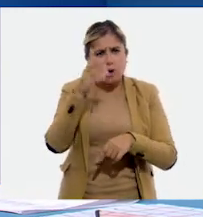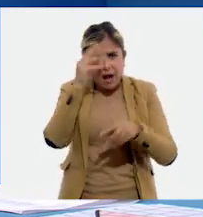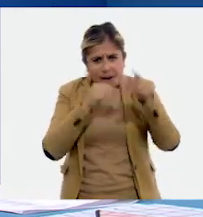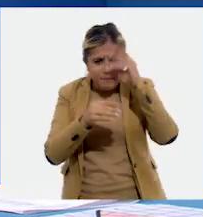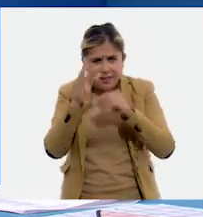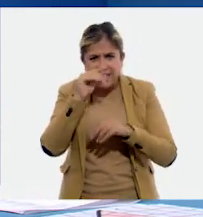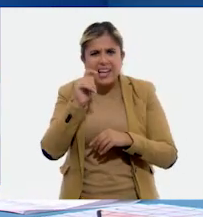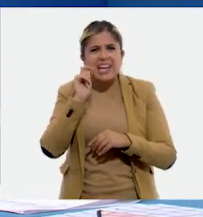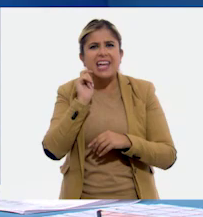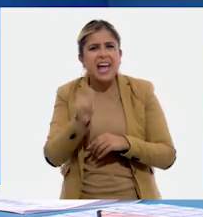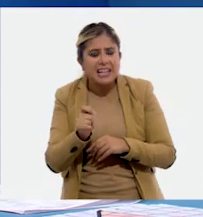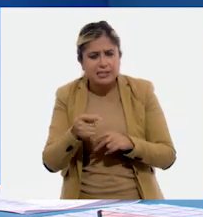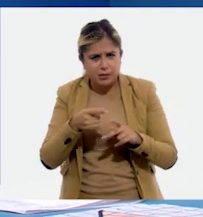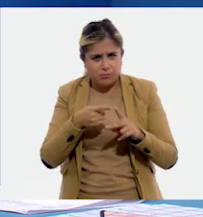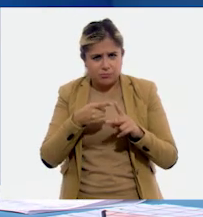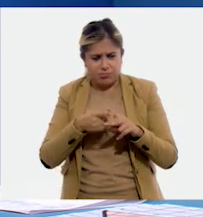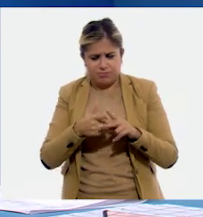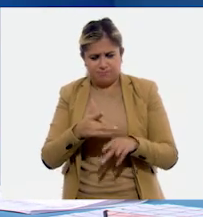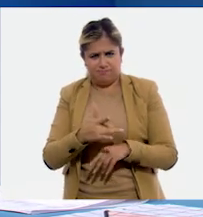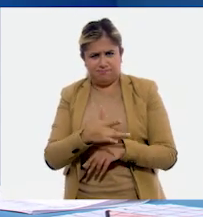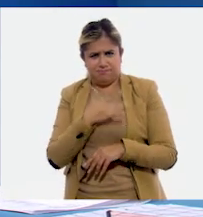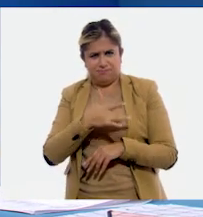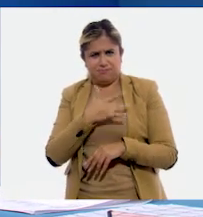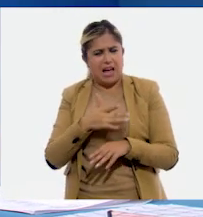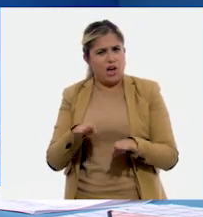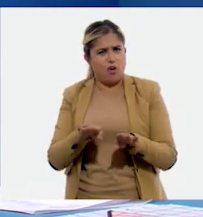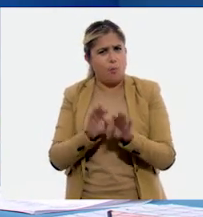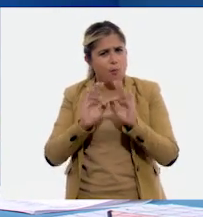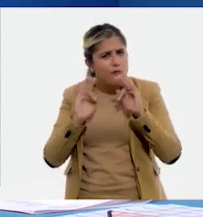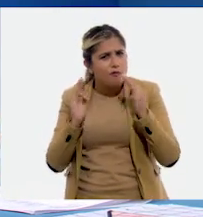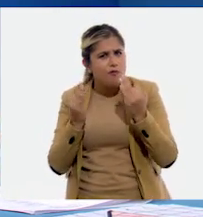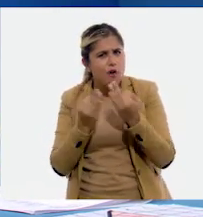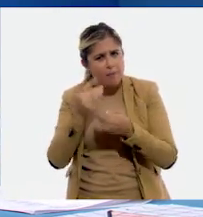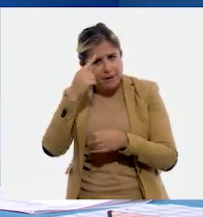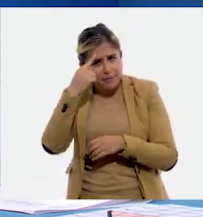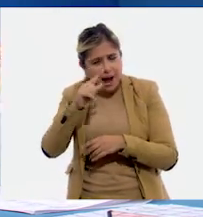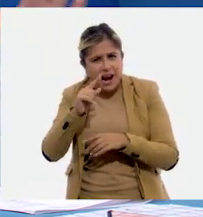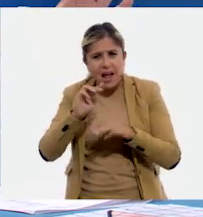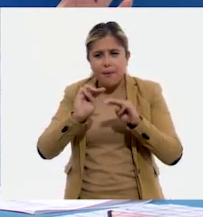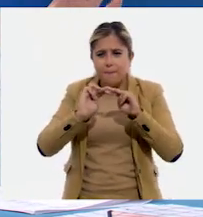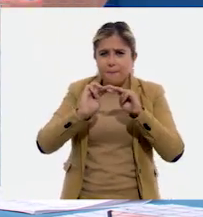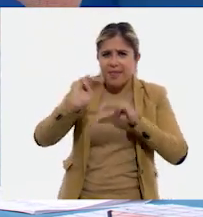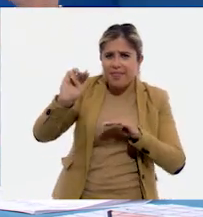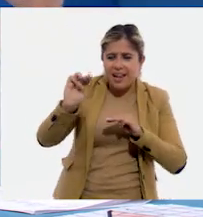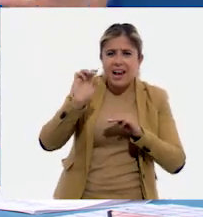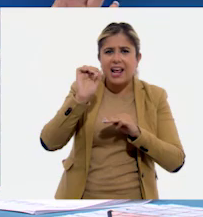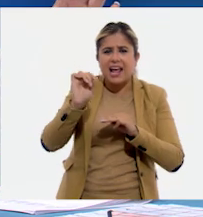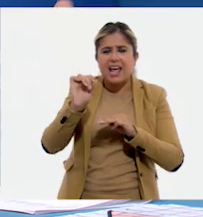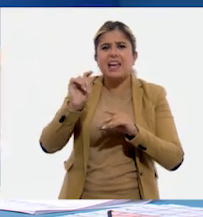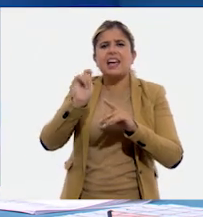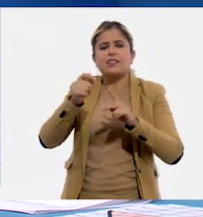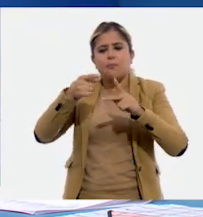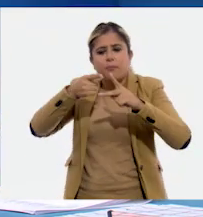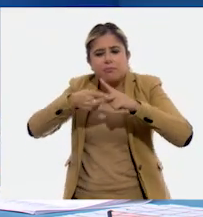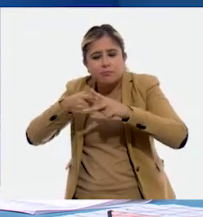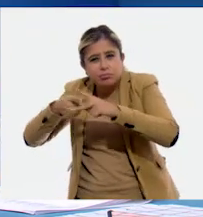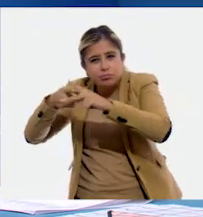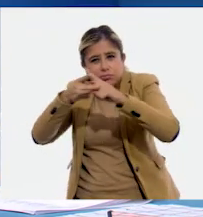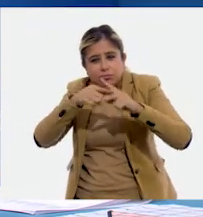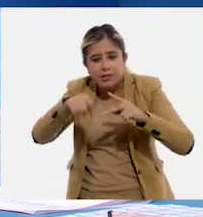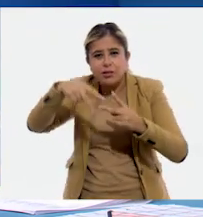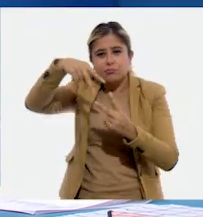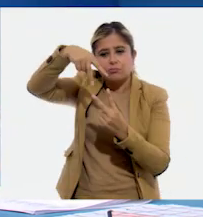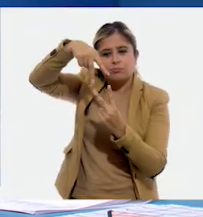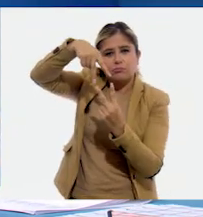a deducir formalmente la fórmula para medir el área del romboide mediante